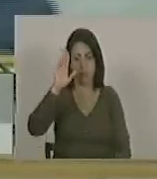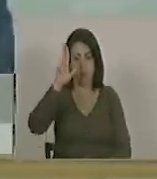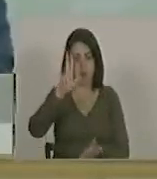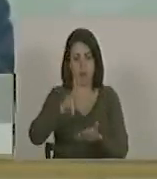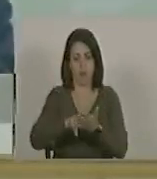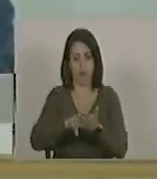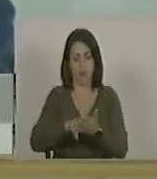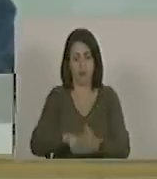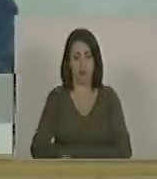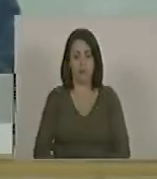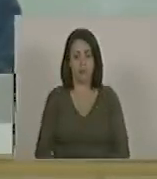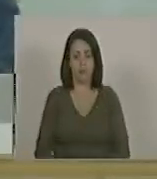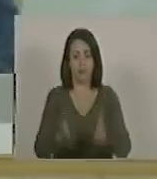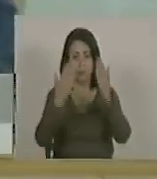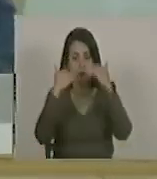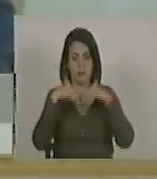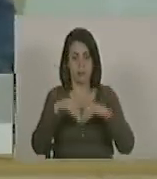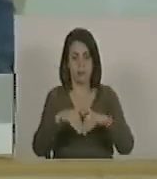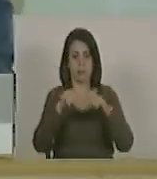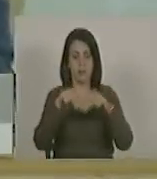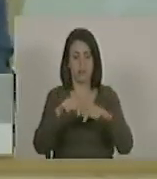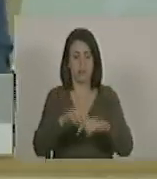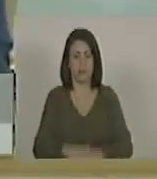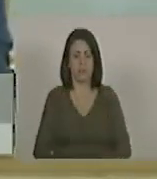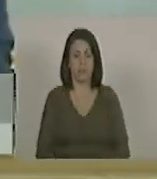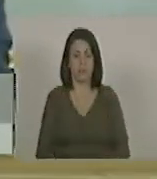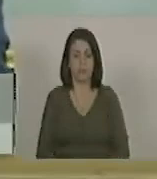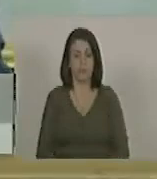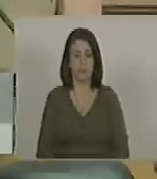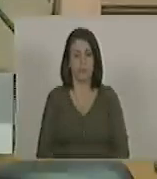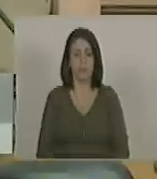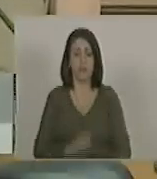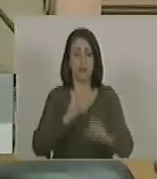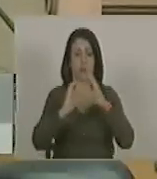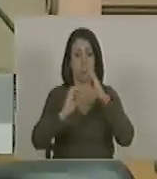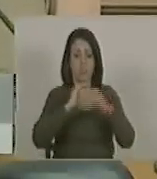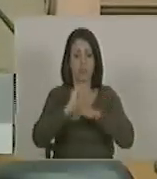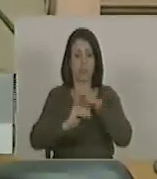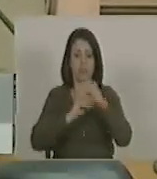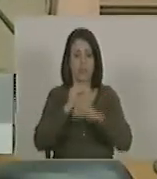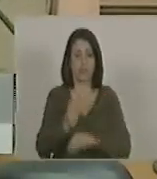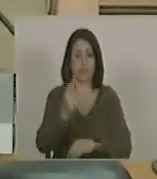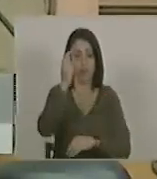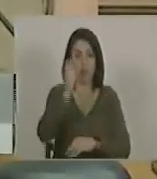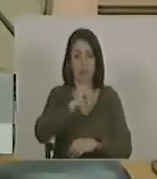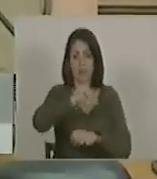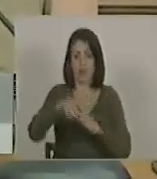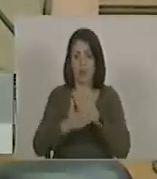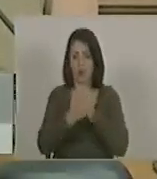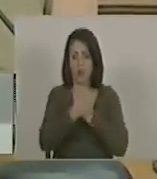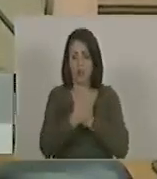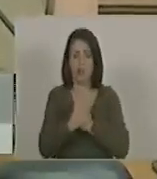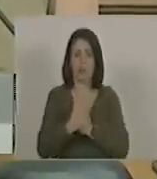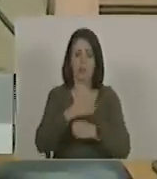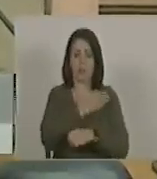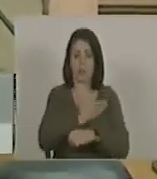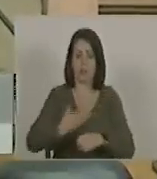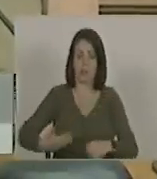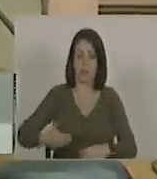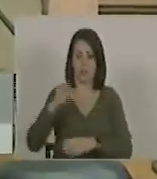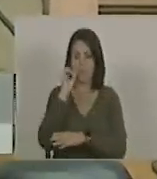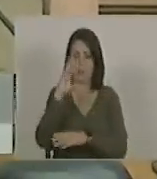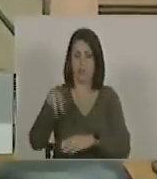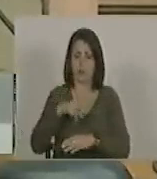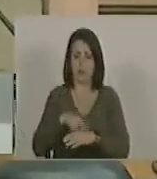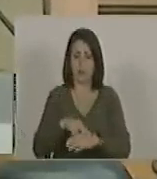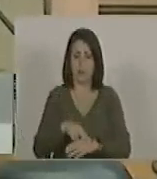Queda aprobado. Siguiente punto de la cuenta, ciudadana secretaria. Comunicación dirigida al diputado Jorge Rodríguez Gómez, presidente de la